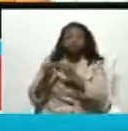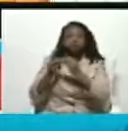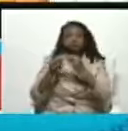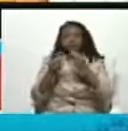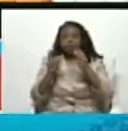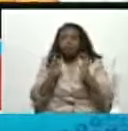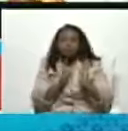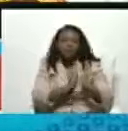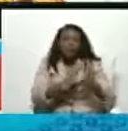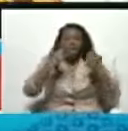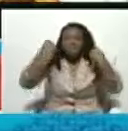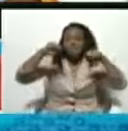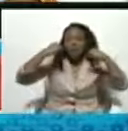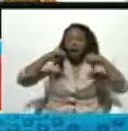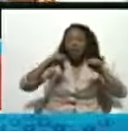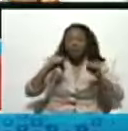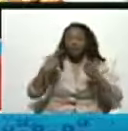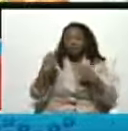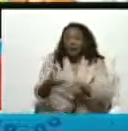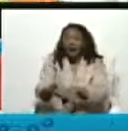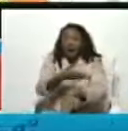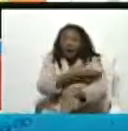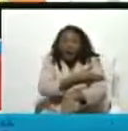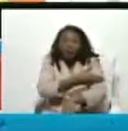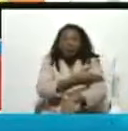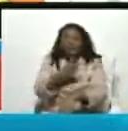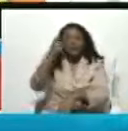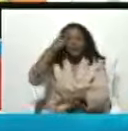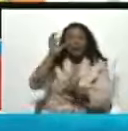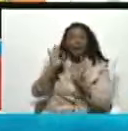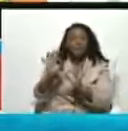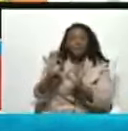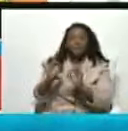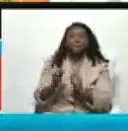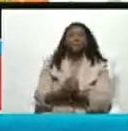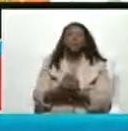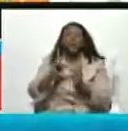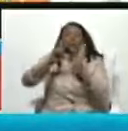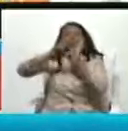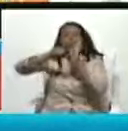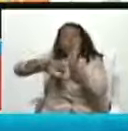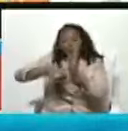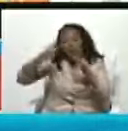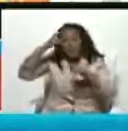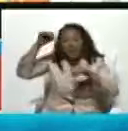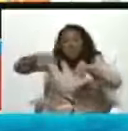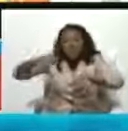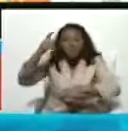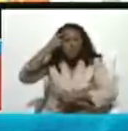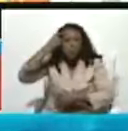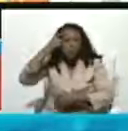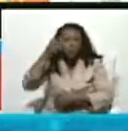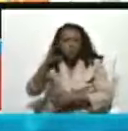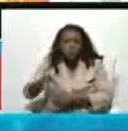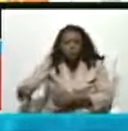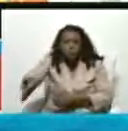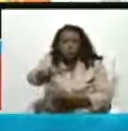los respectivos ensayos de preparación hacia ese día, pues. Luego ese día